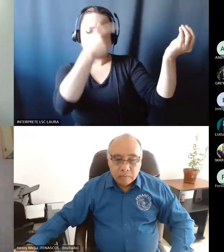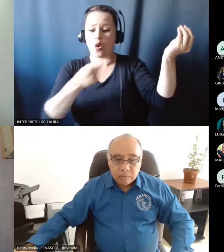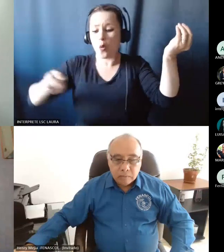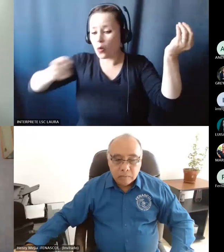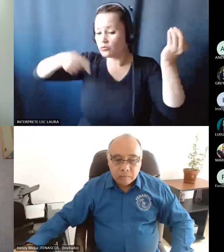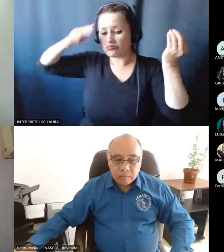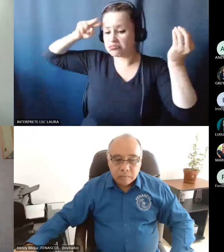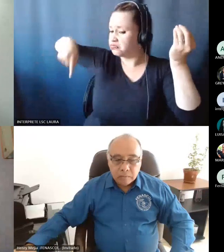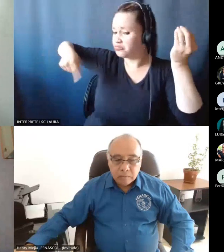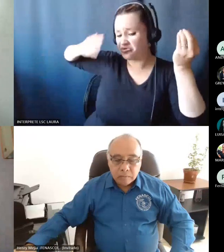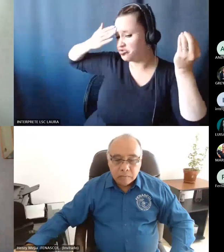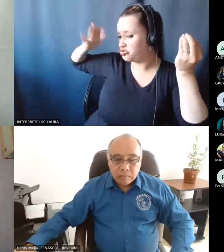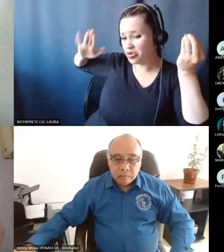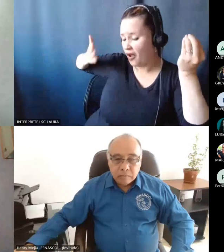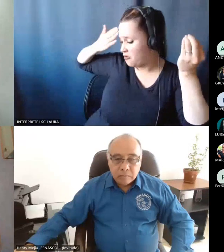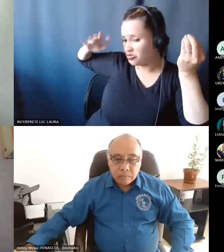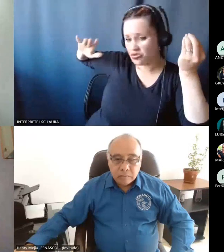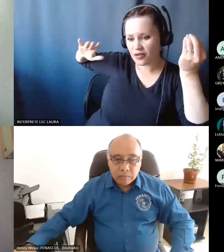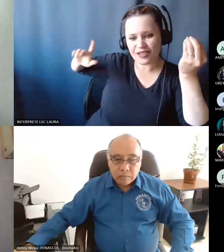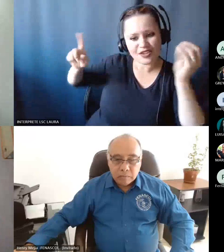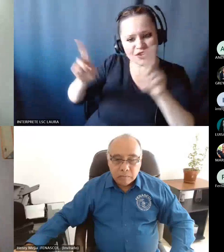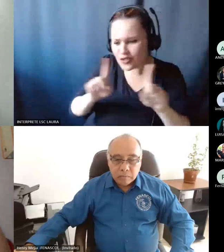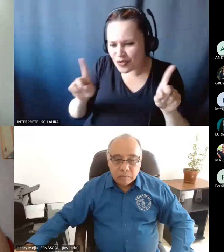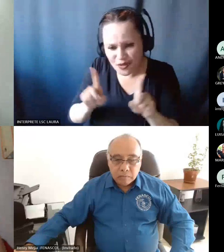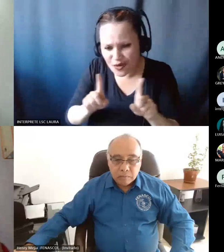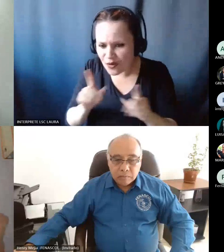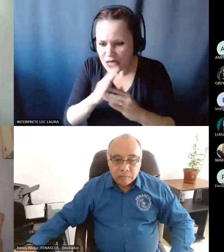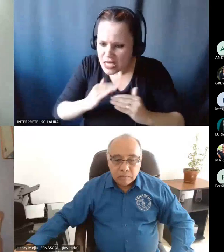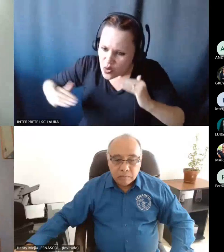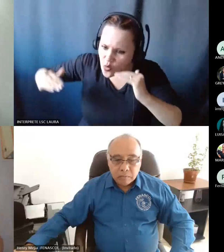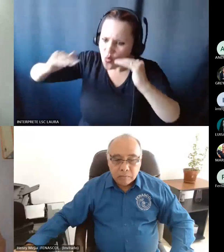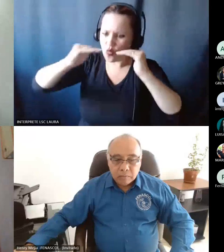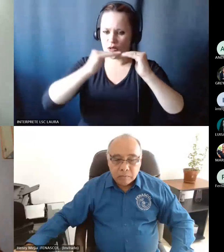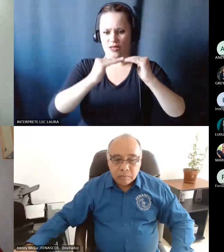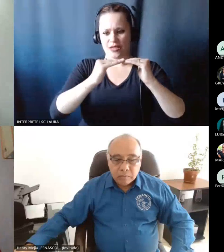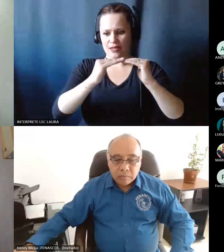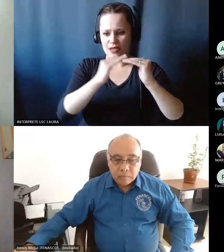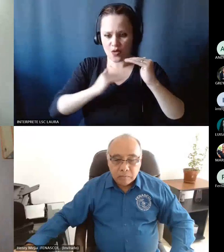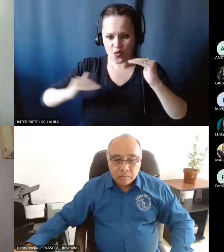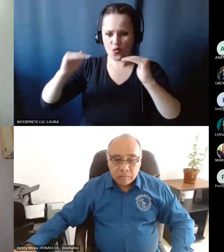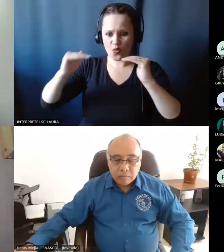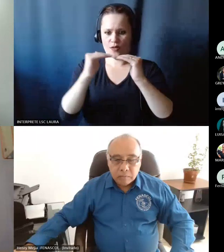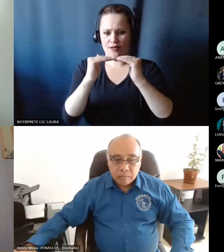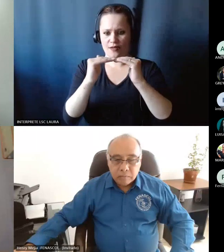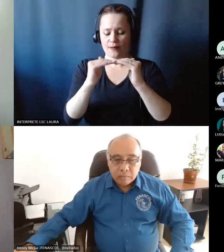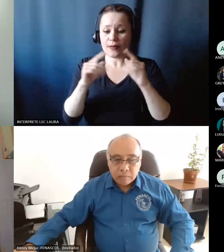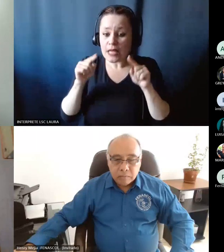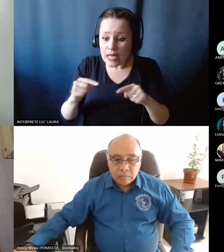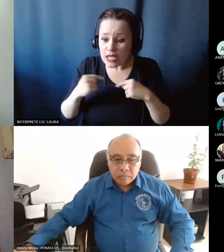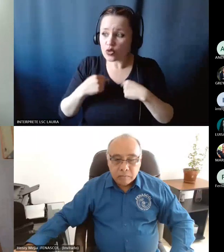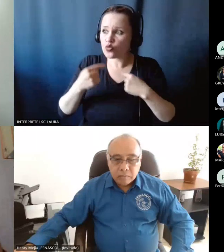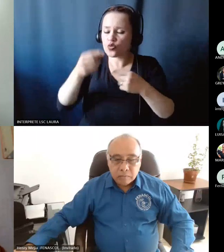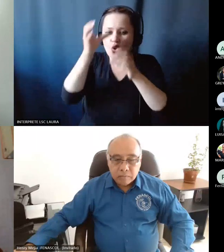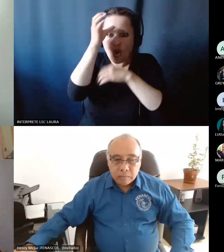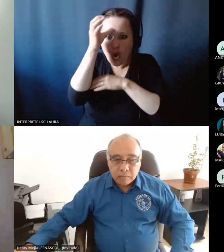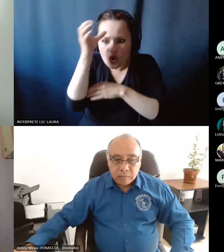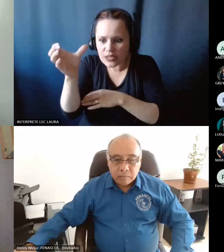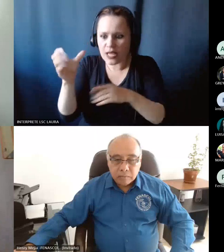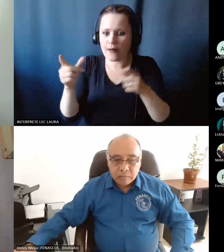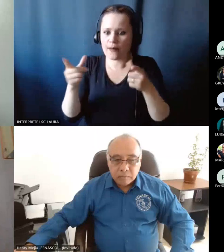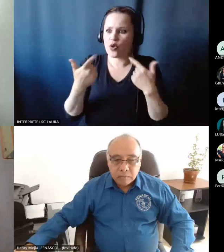Vuelvo y repito lo que les decía al comienzo eso es otra brecha nuestro lenguaje de inclusión nuestros conceptos nuestros